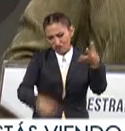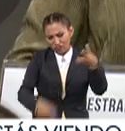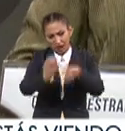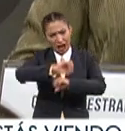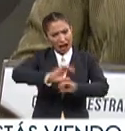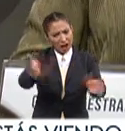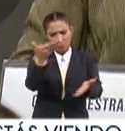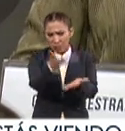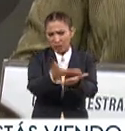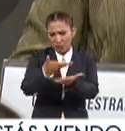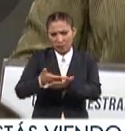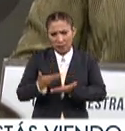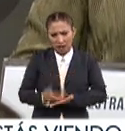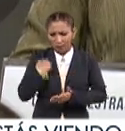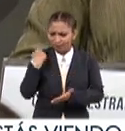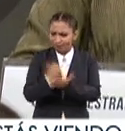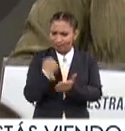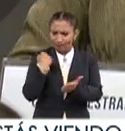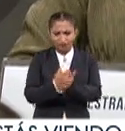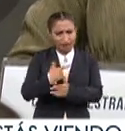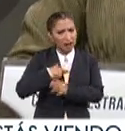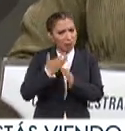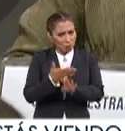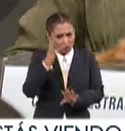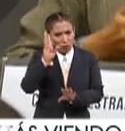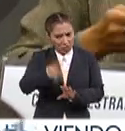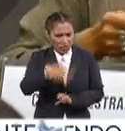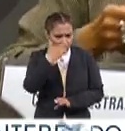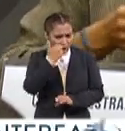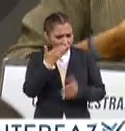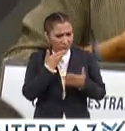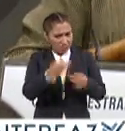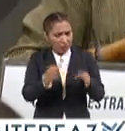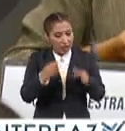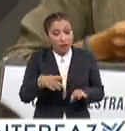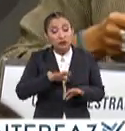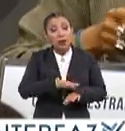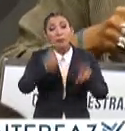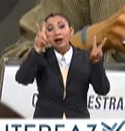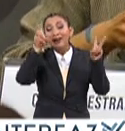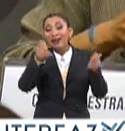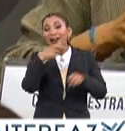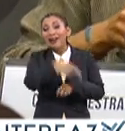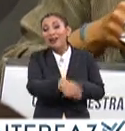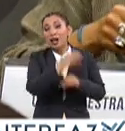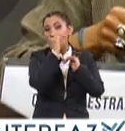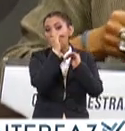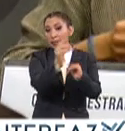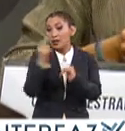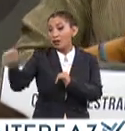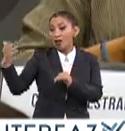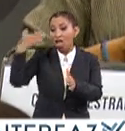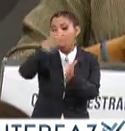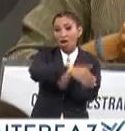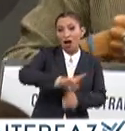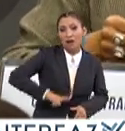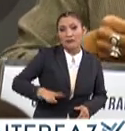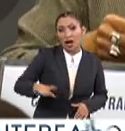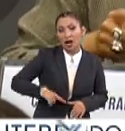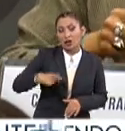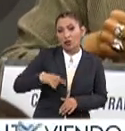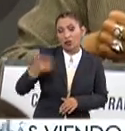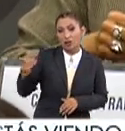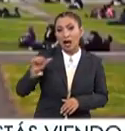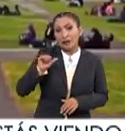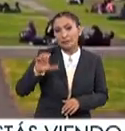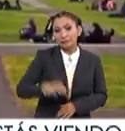sumamente claro hacen exigencias sumamente razonables que tienen que ver sobre todo con el límite del poder público desde la